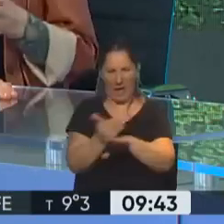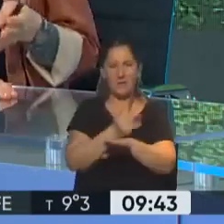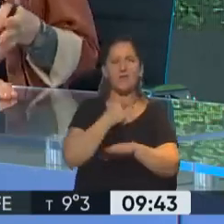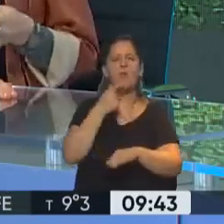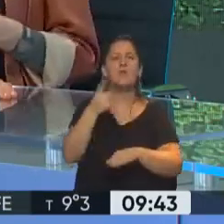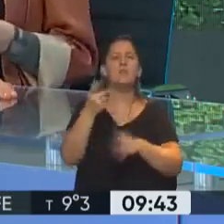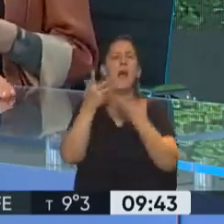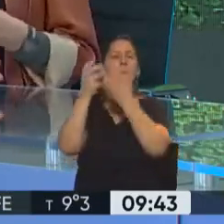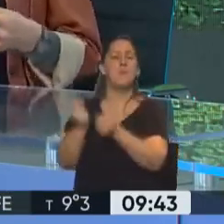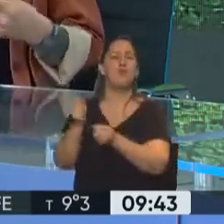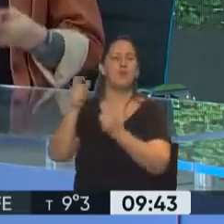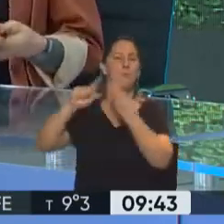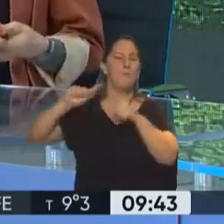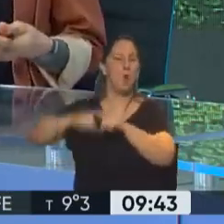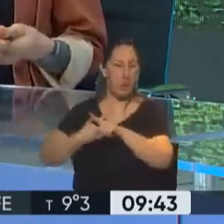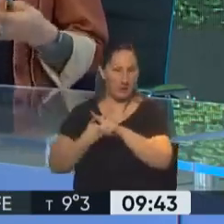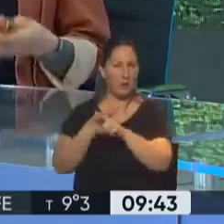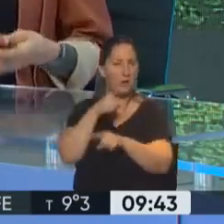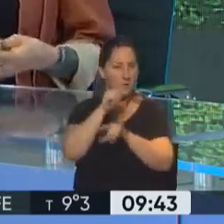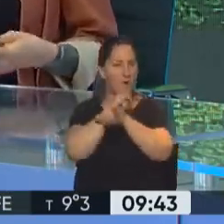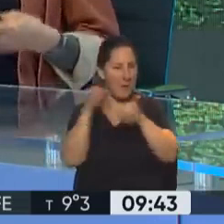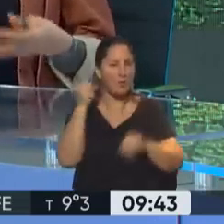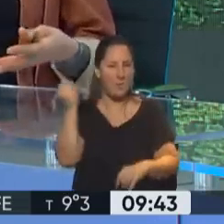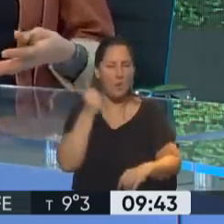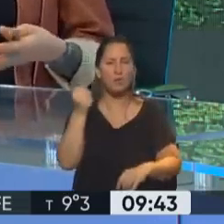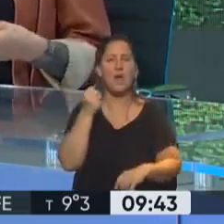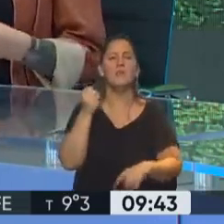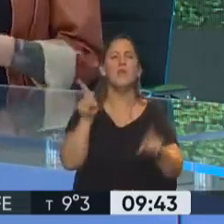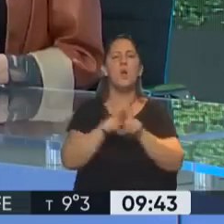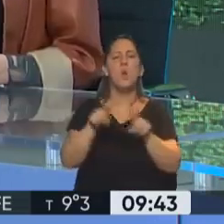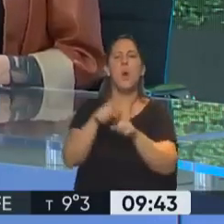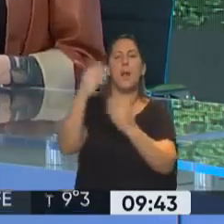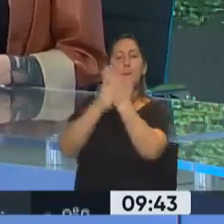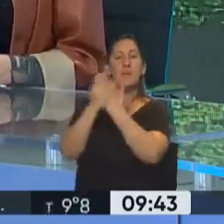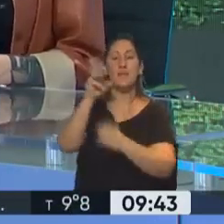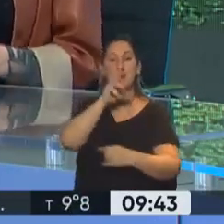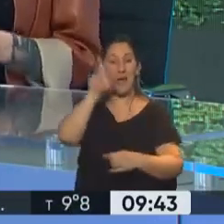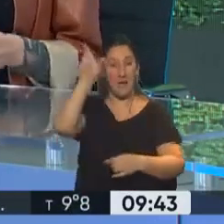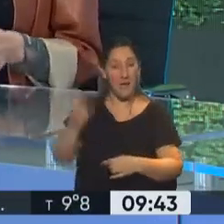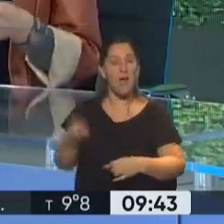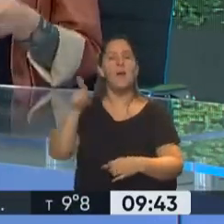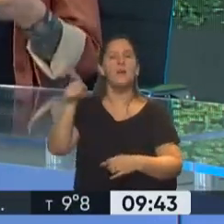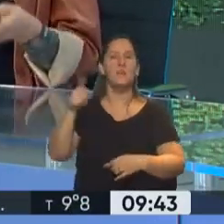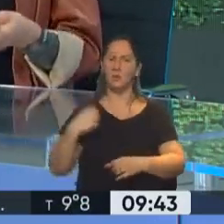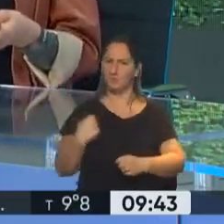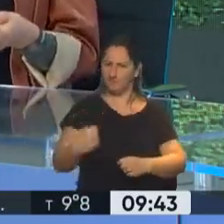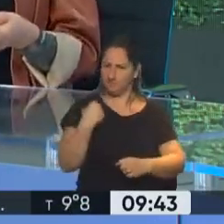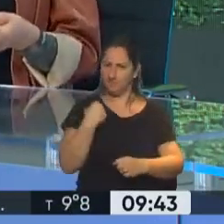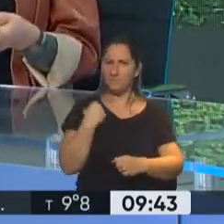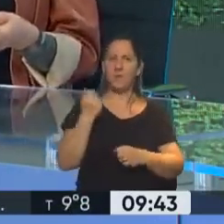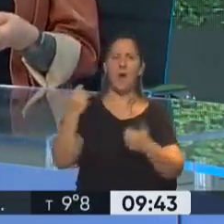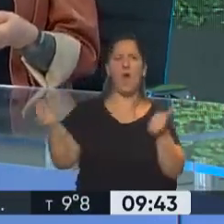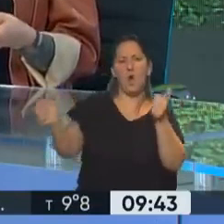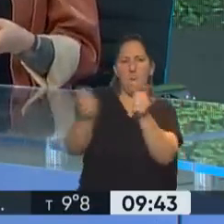es un dato importante tener en cuenta cómo aparece la ministra de economía empoderada digo por quienes la